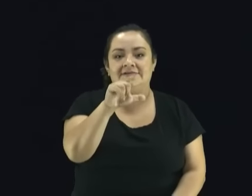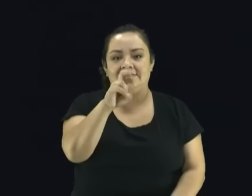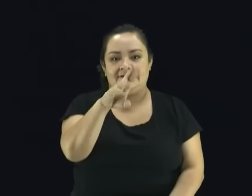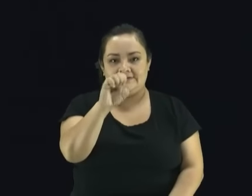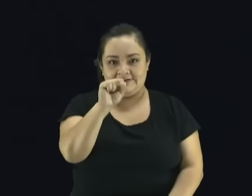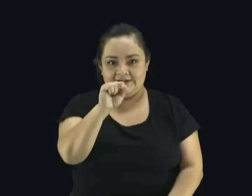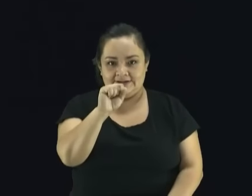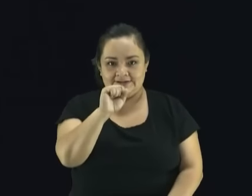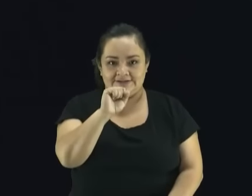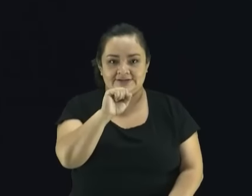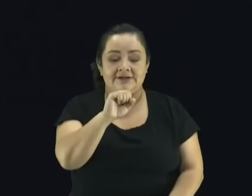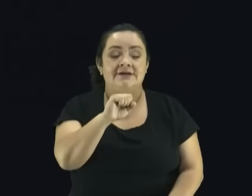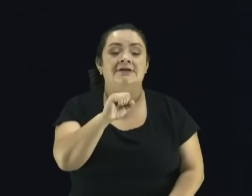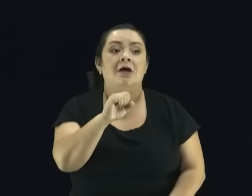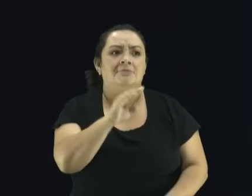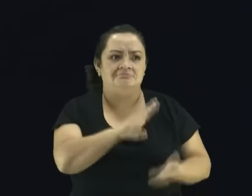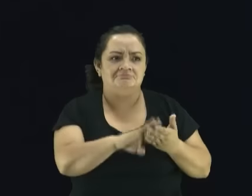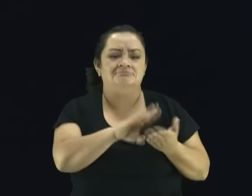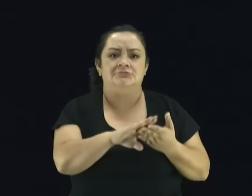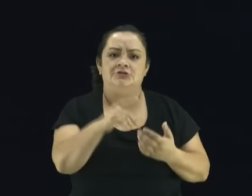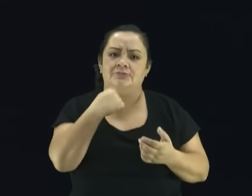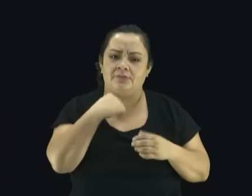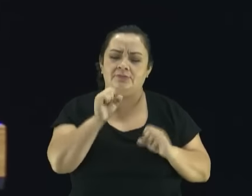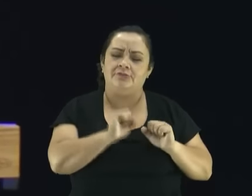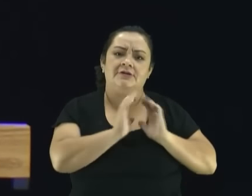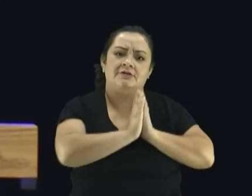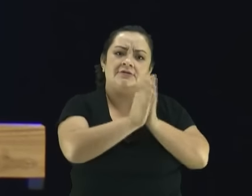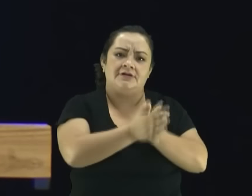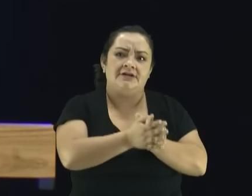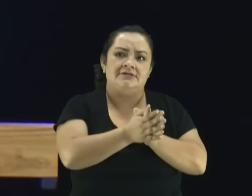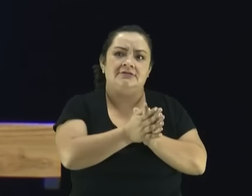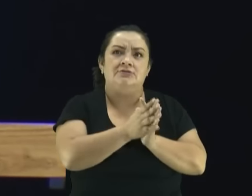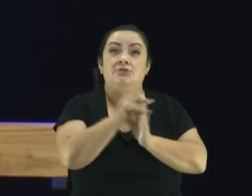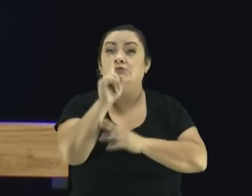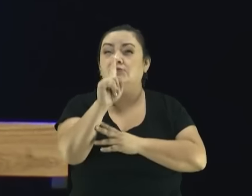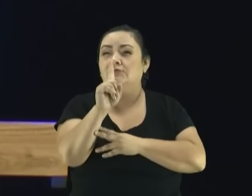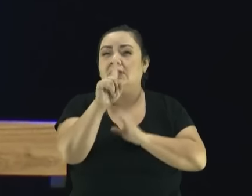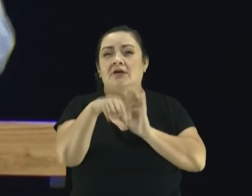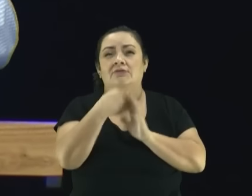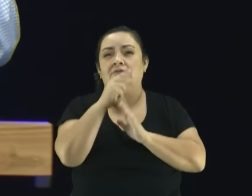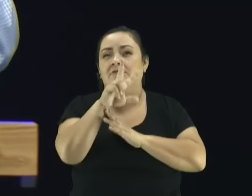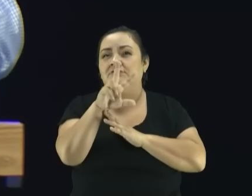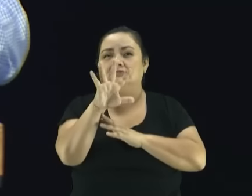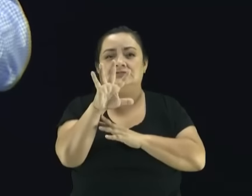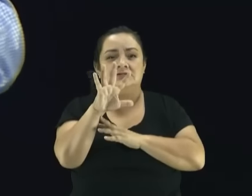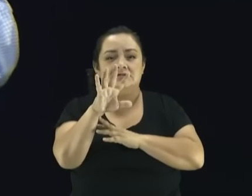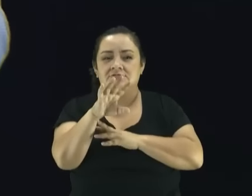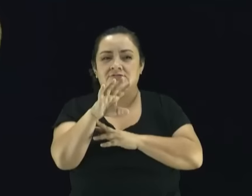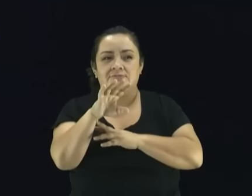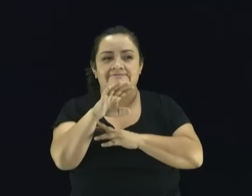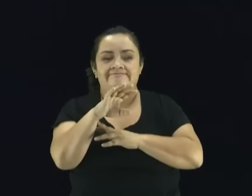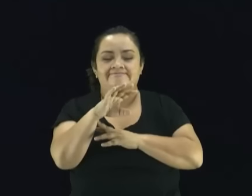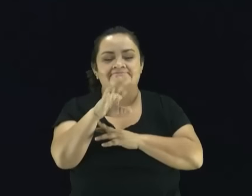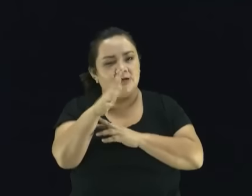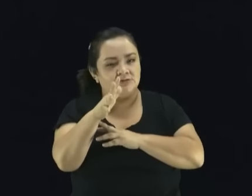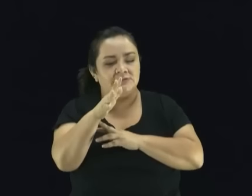indeterminado Por cierta cantidad de plata dice pastor podemos ir a orar manejamos hora 35 para llegar por el lado de